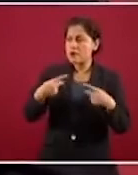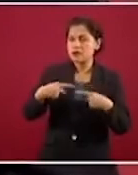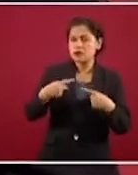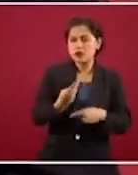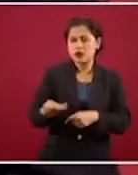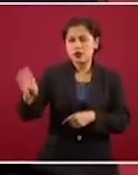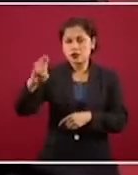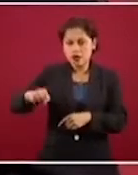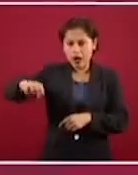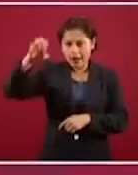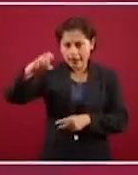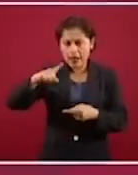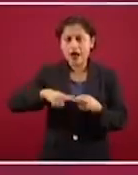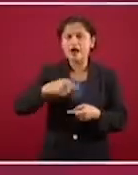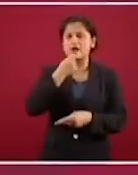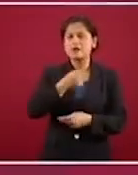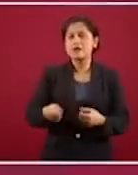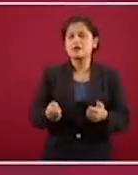estudiantes